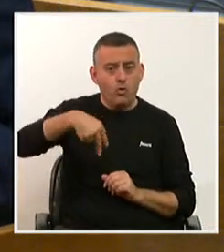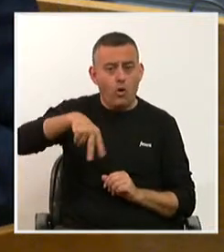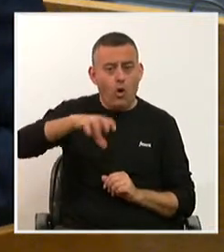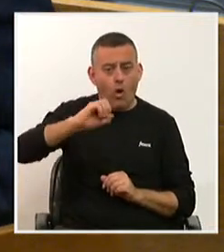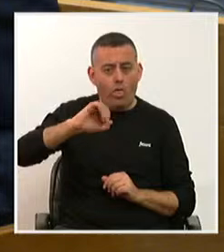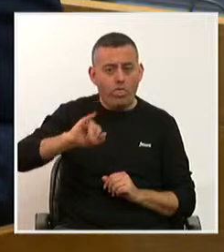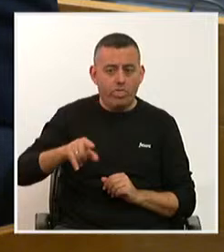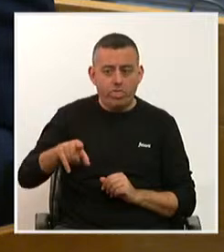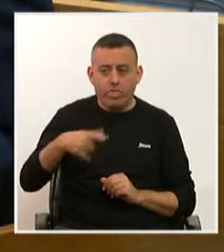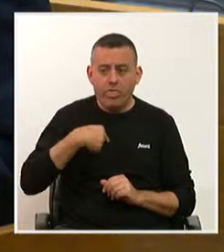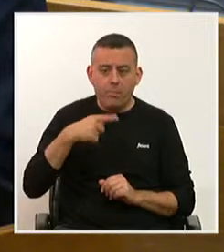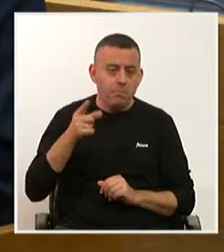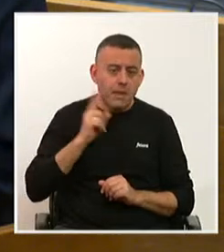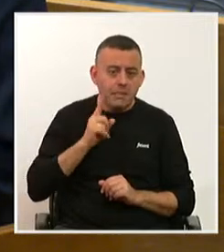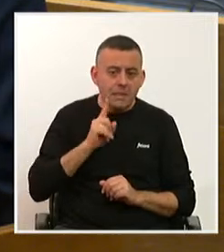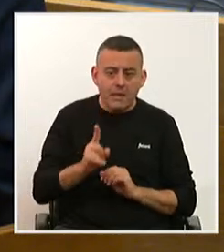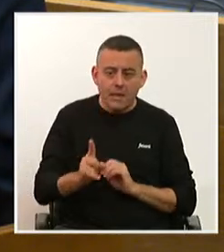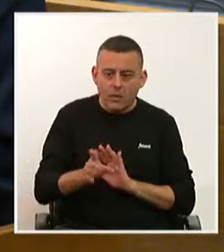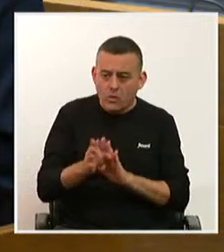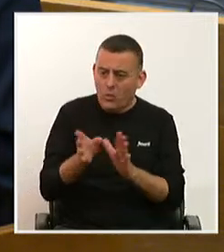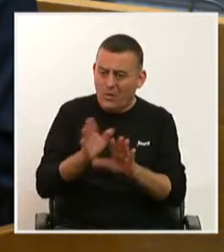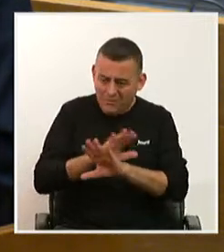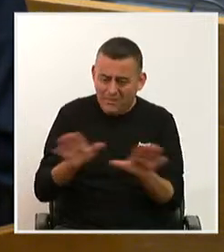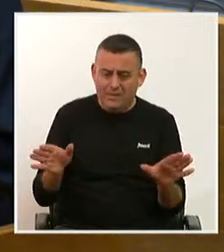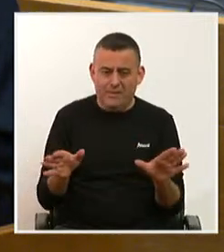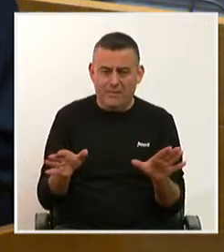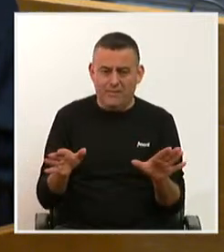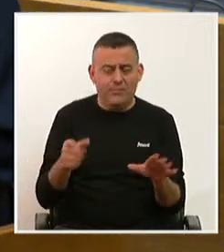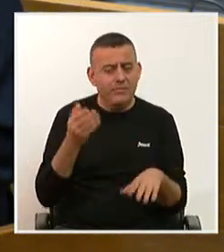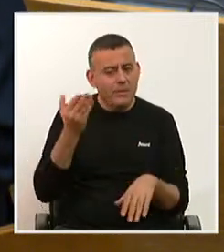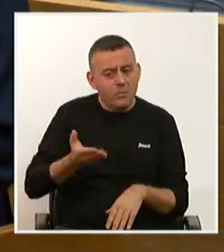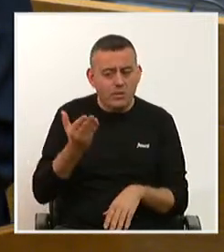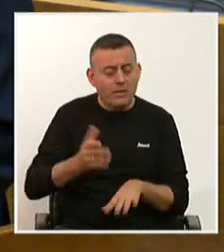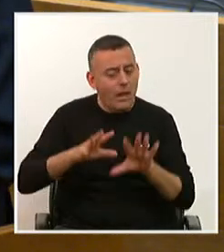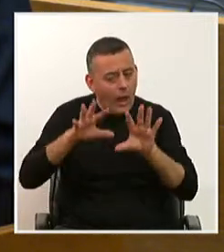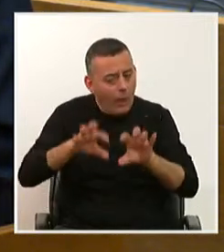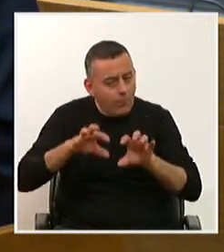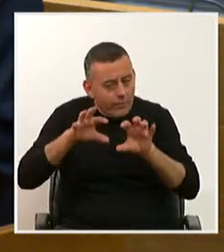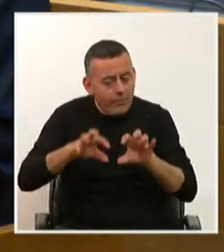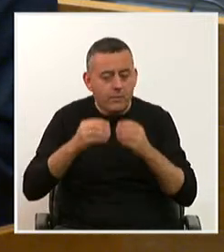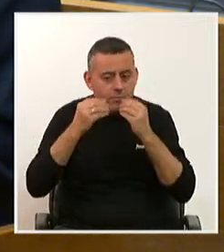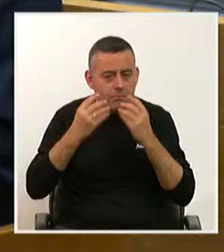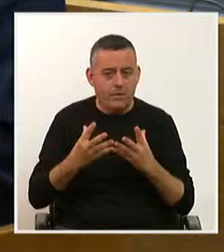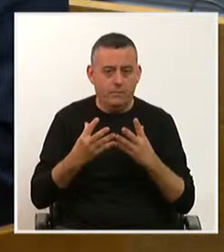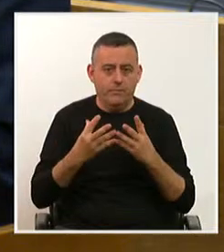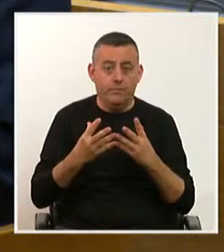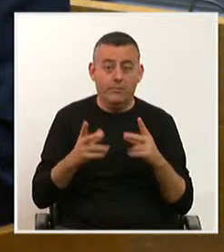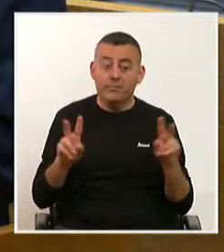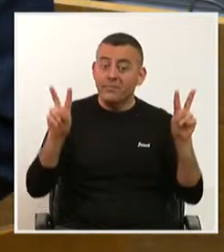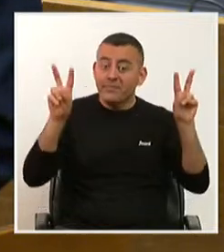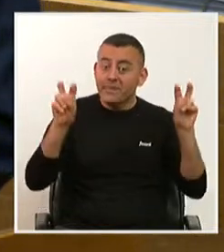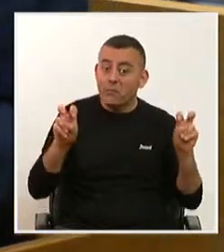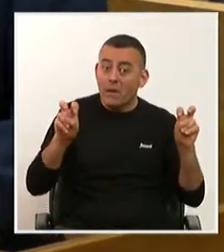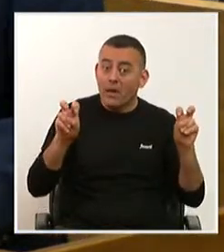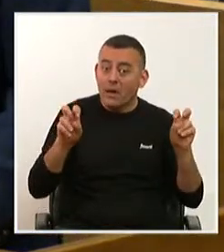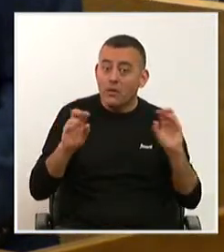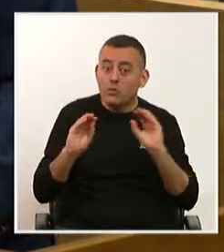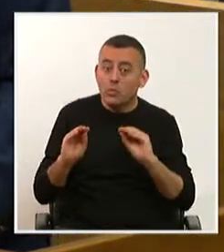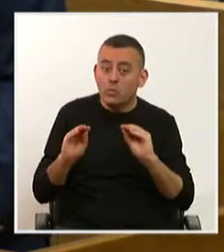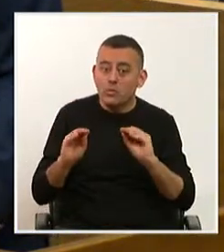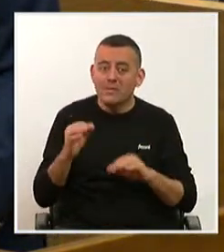pedagogía Y ustedes tienen que hacerse pedagogía a sí mismos este tema para ustedes solo implica